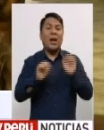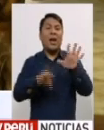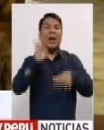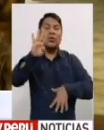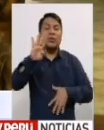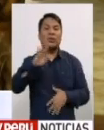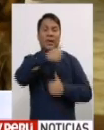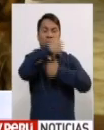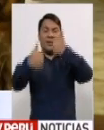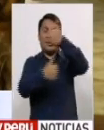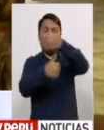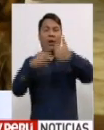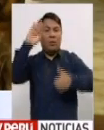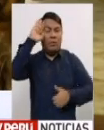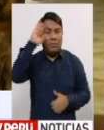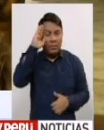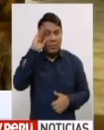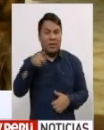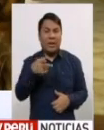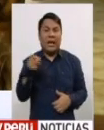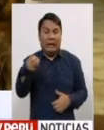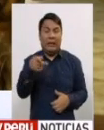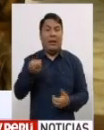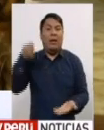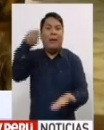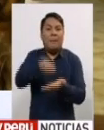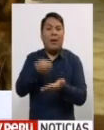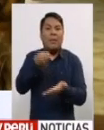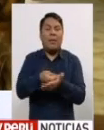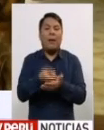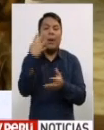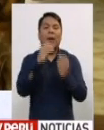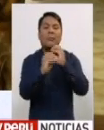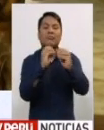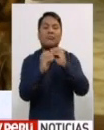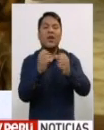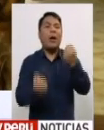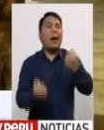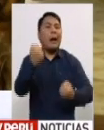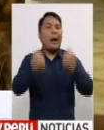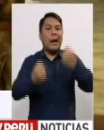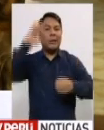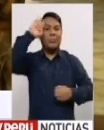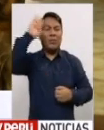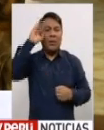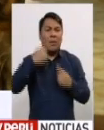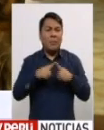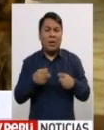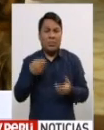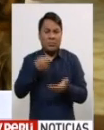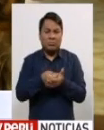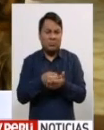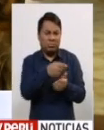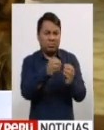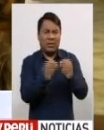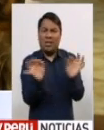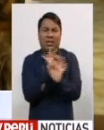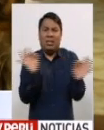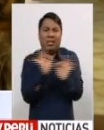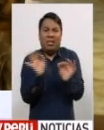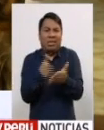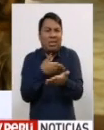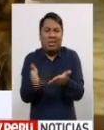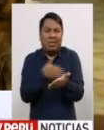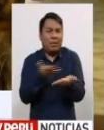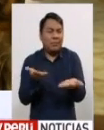o suboficiales que habían pagado por reparaciones a patrulleros que en realidad nunca existieron. Pero también el ministro del Interior ha